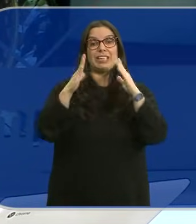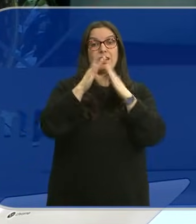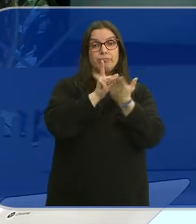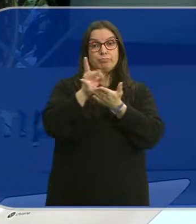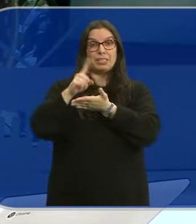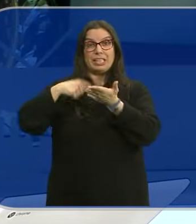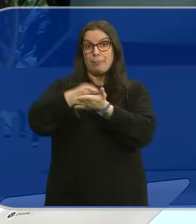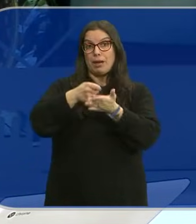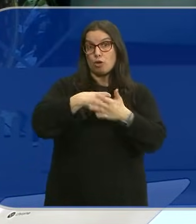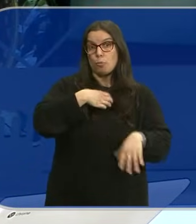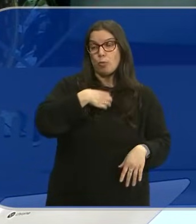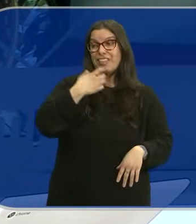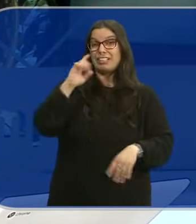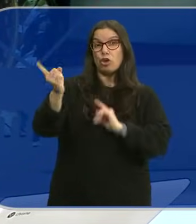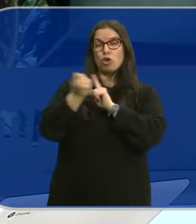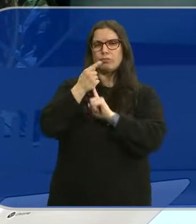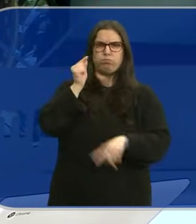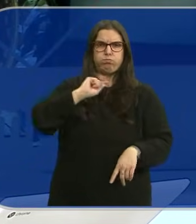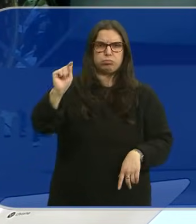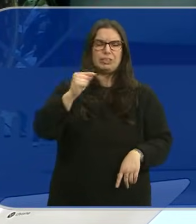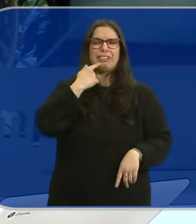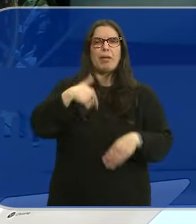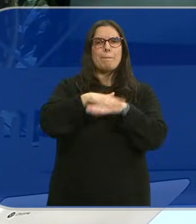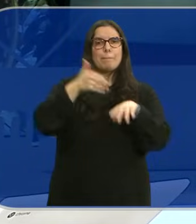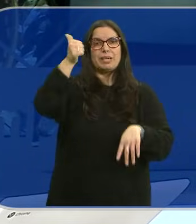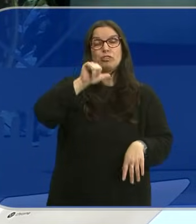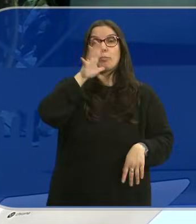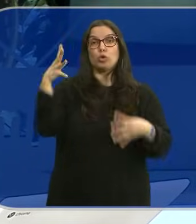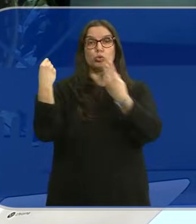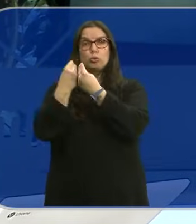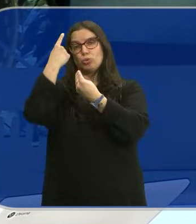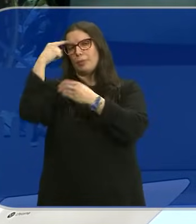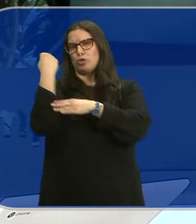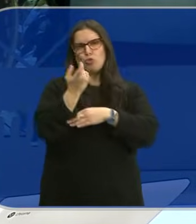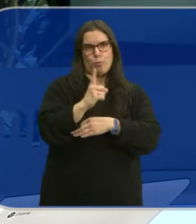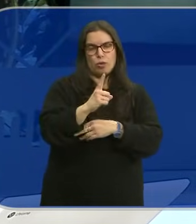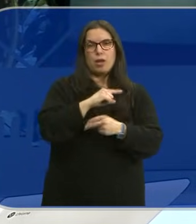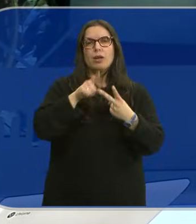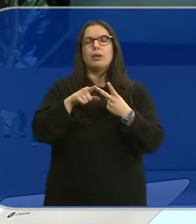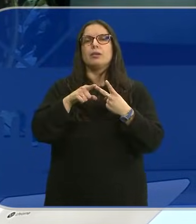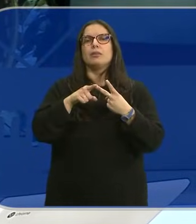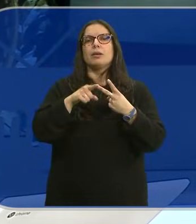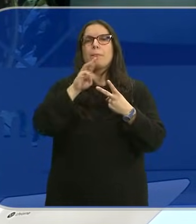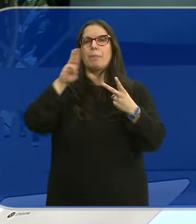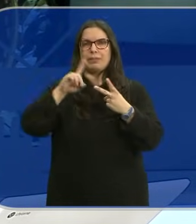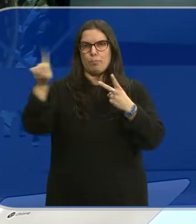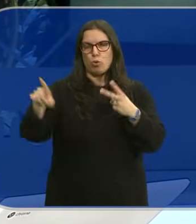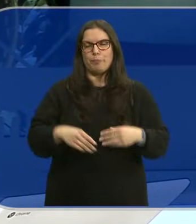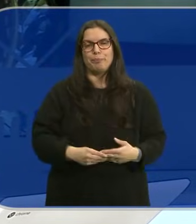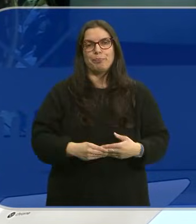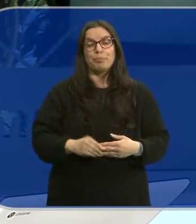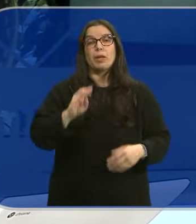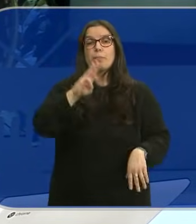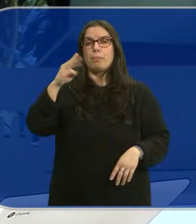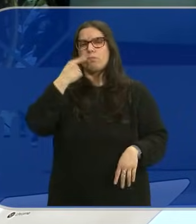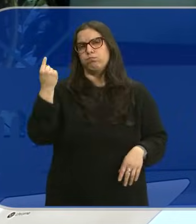pagar el alquiler. Lo ha dicho el ministro Félix Bolaños tras conocer que Junts no apoyará esa norma y que tampoco lo hará el Partido Popular. El